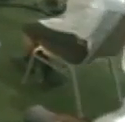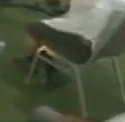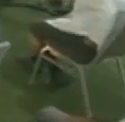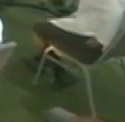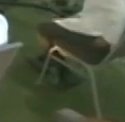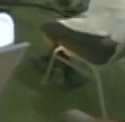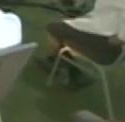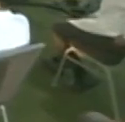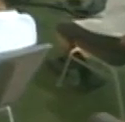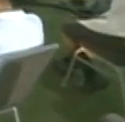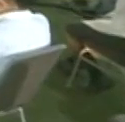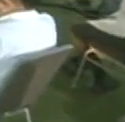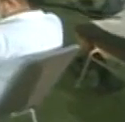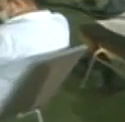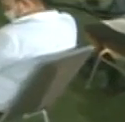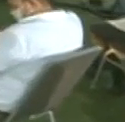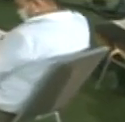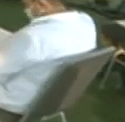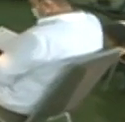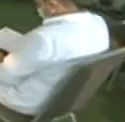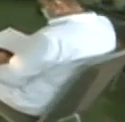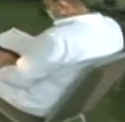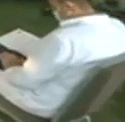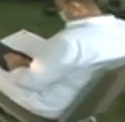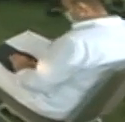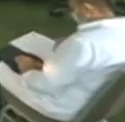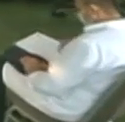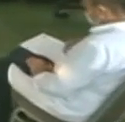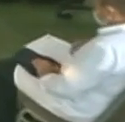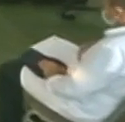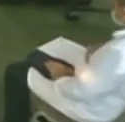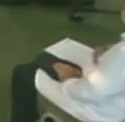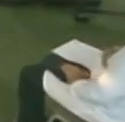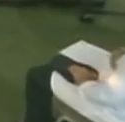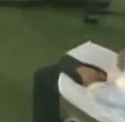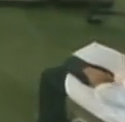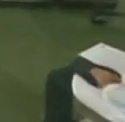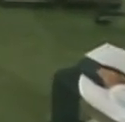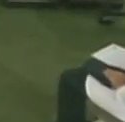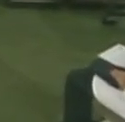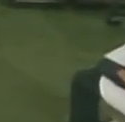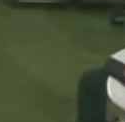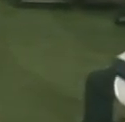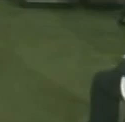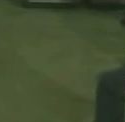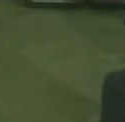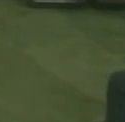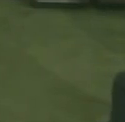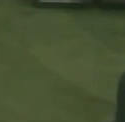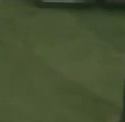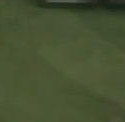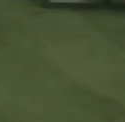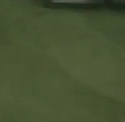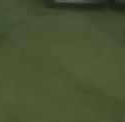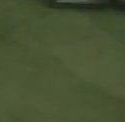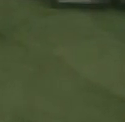la familia venezolana. Me encuentro rodeado de batas blancas,